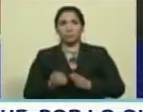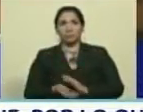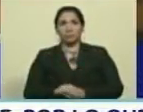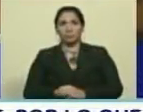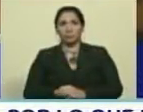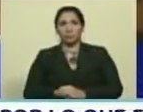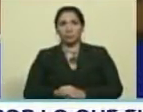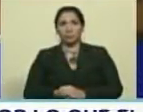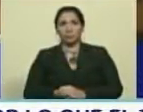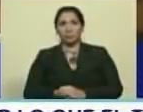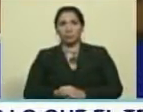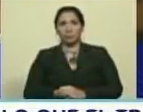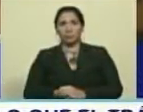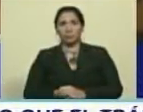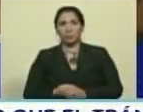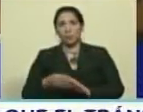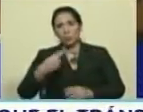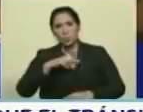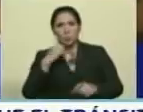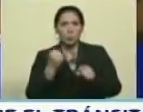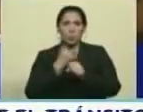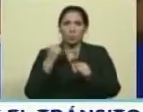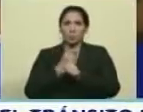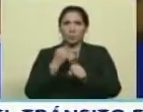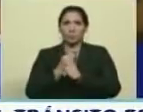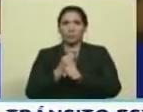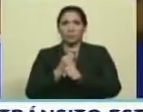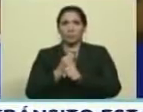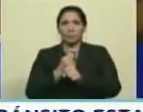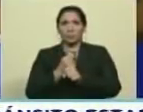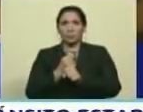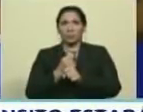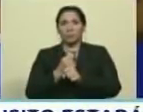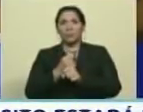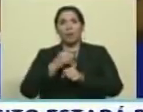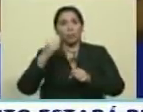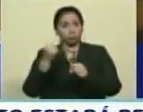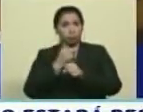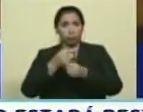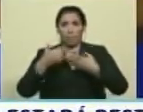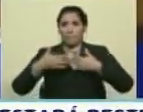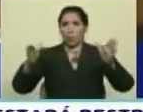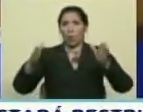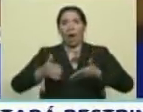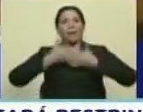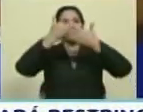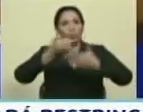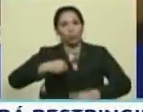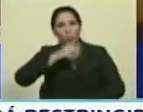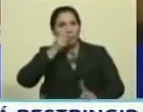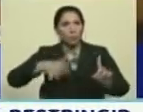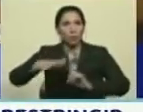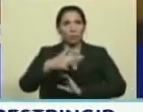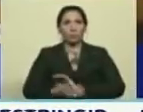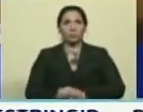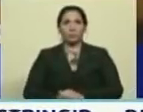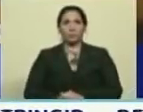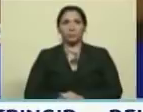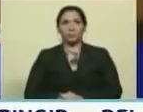nuestra lucha, nuestro trabajo, trabajo en gestión pública para bien de nuestros pueblos.